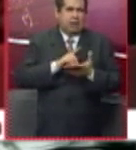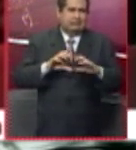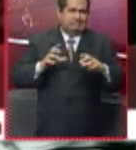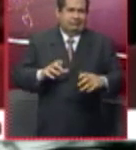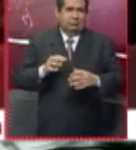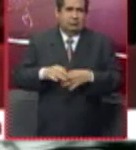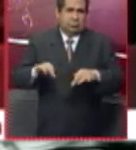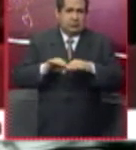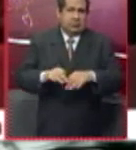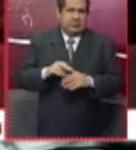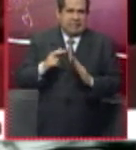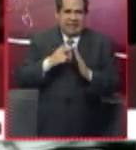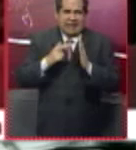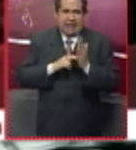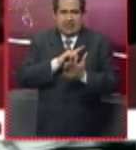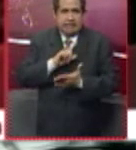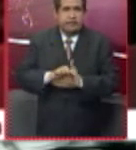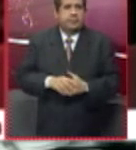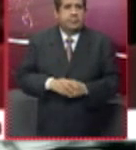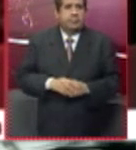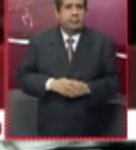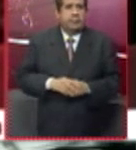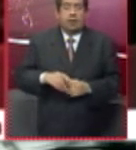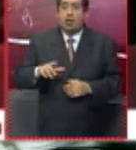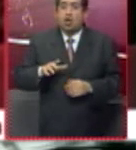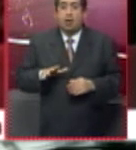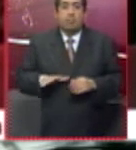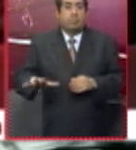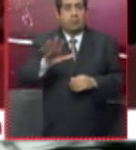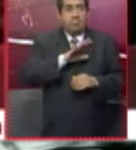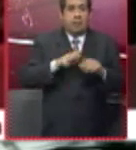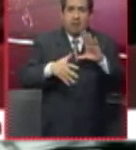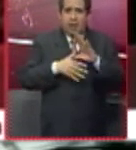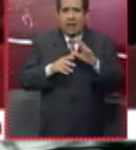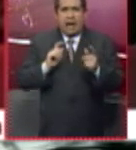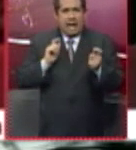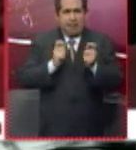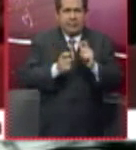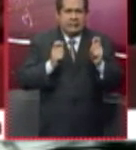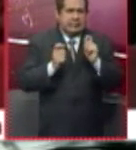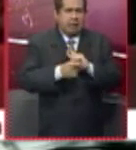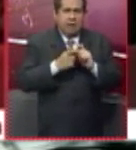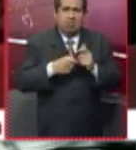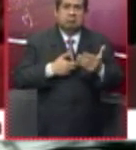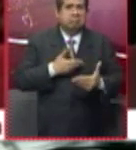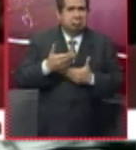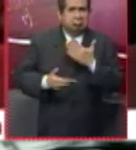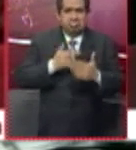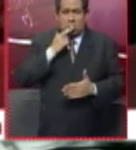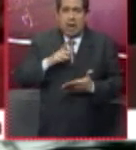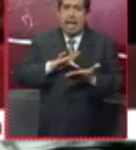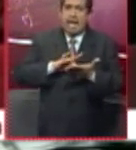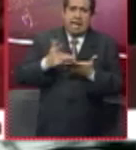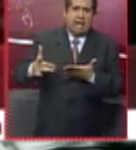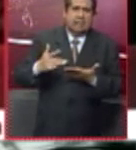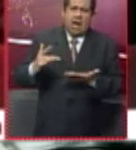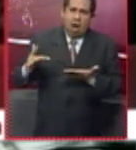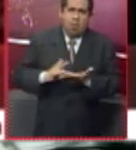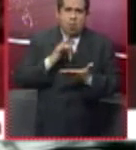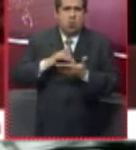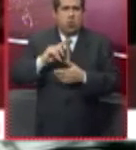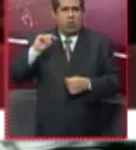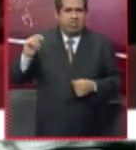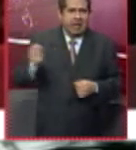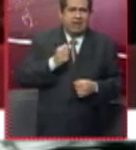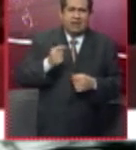drogas. Las transiciones democráticas en la región fueron posibles gracias al impulso político, la cooperación